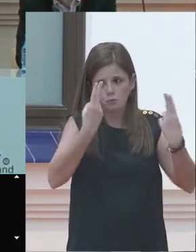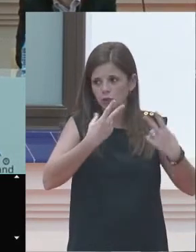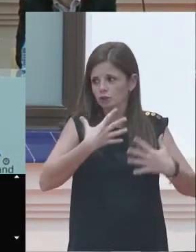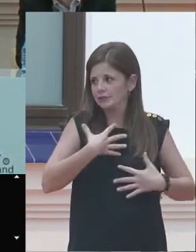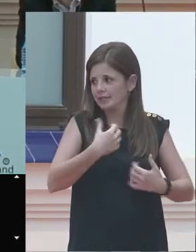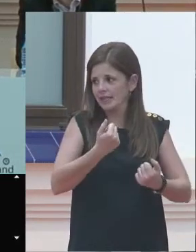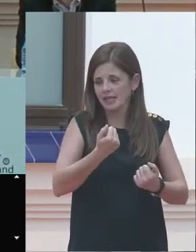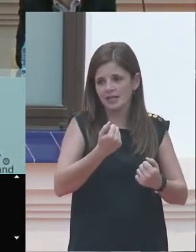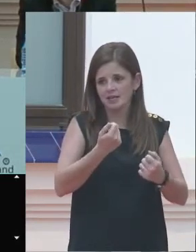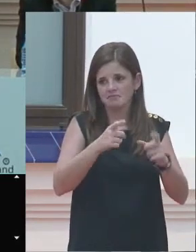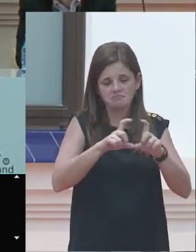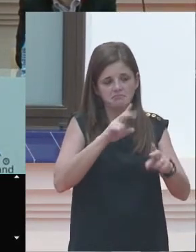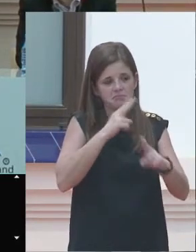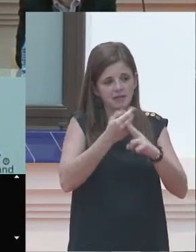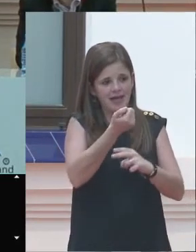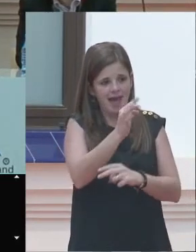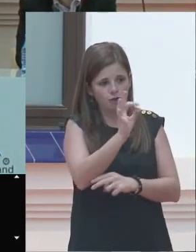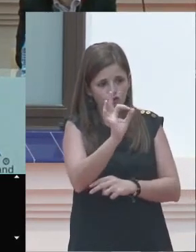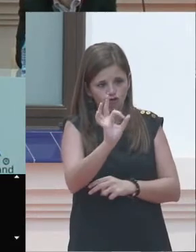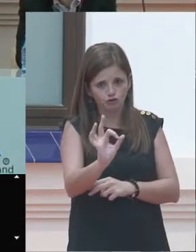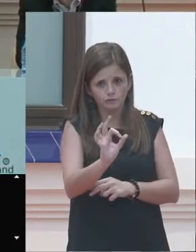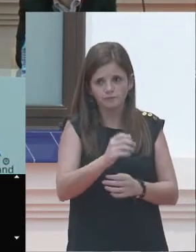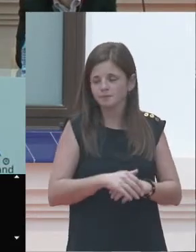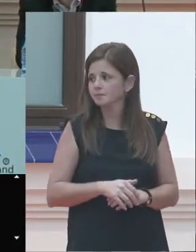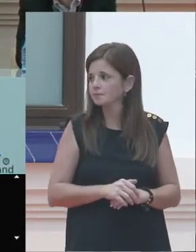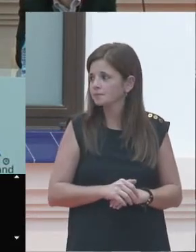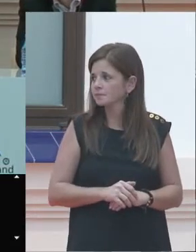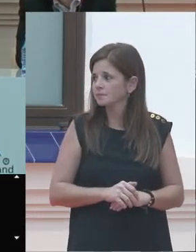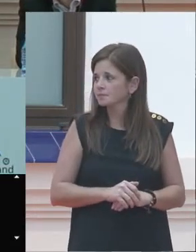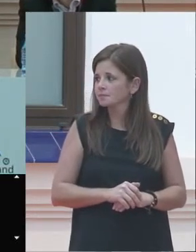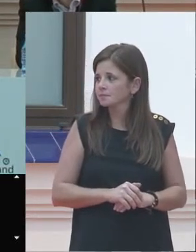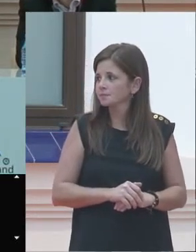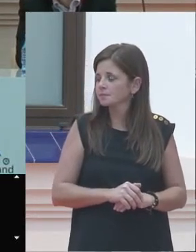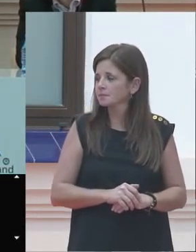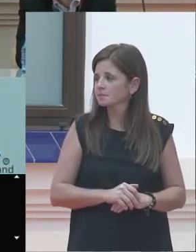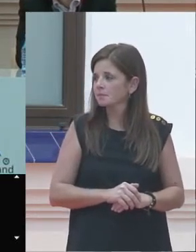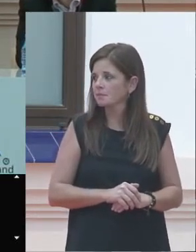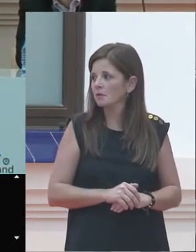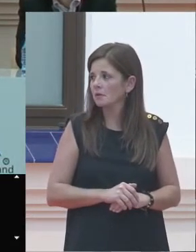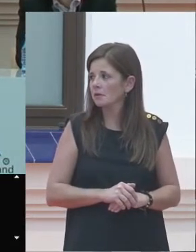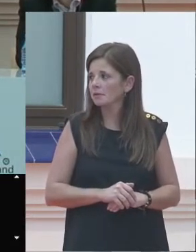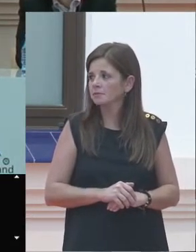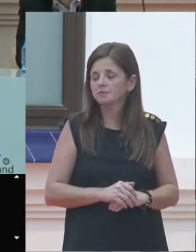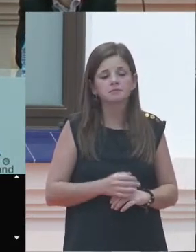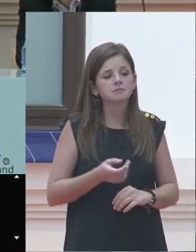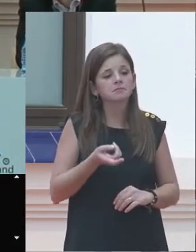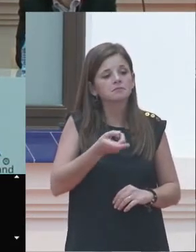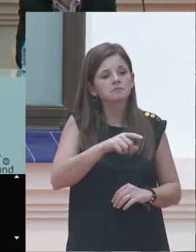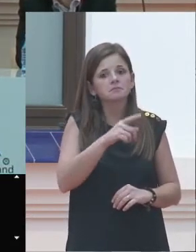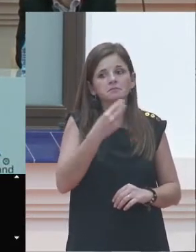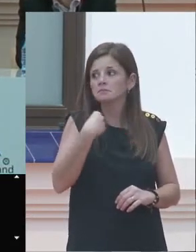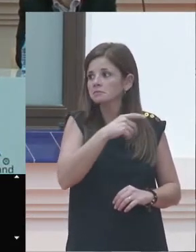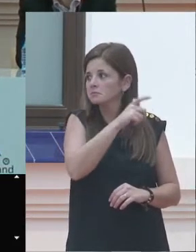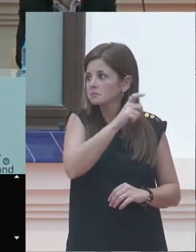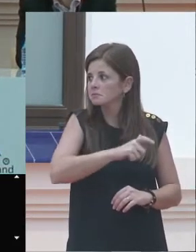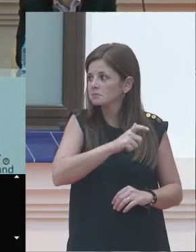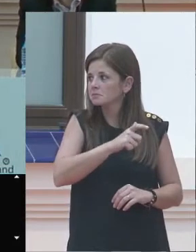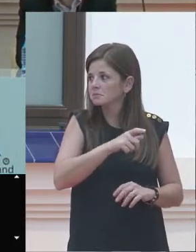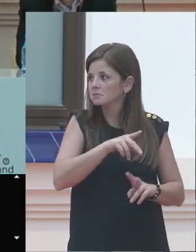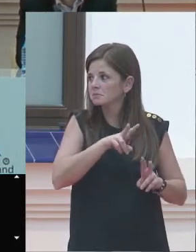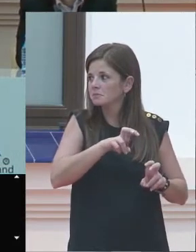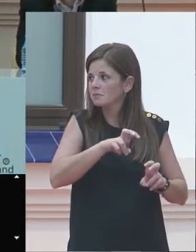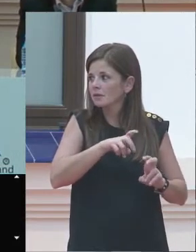Atos. Nos va a hablar de los estados de la Unión Europea en la nube, juntos pero no revueltos. Y bueno, José María es ingeniero superior de telecomunicación por la